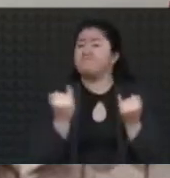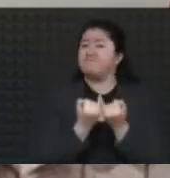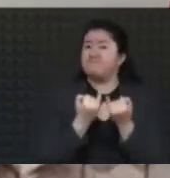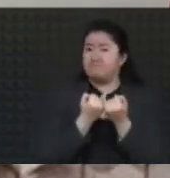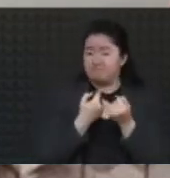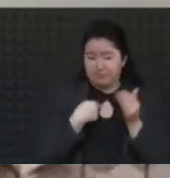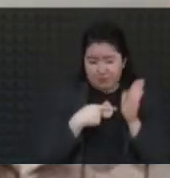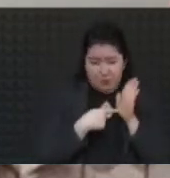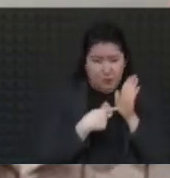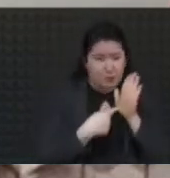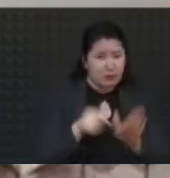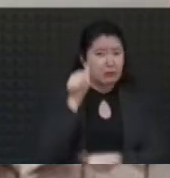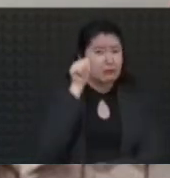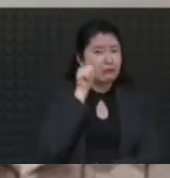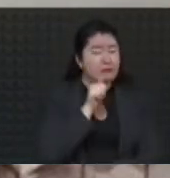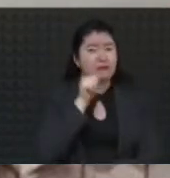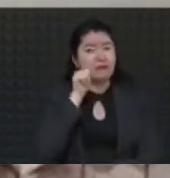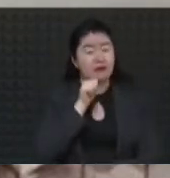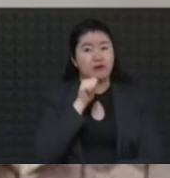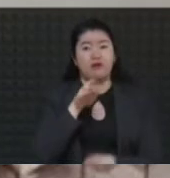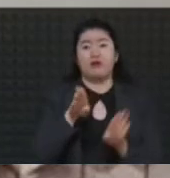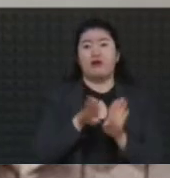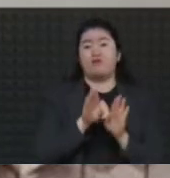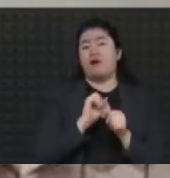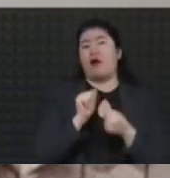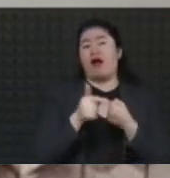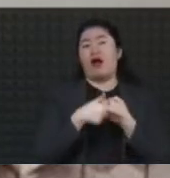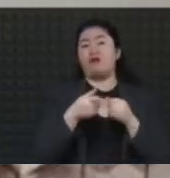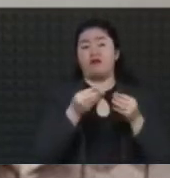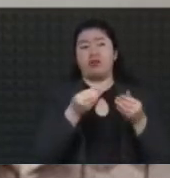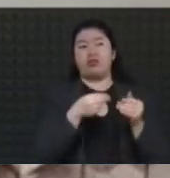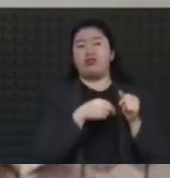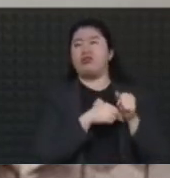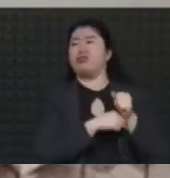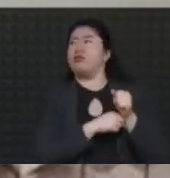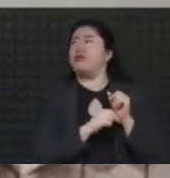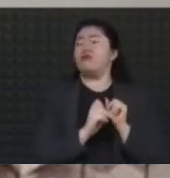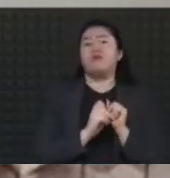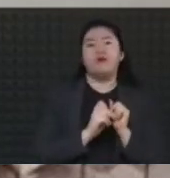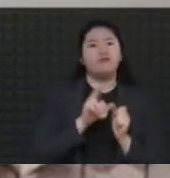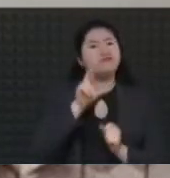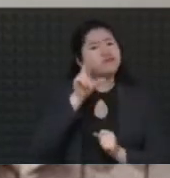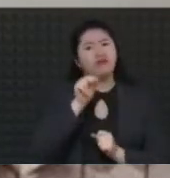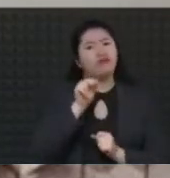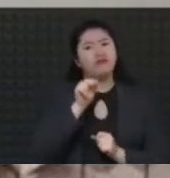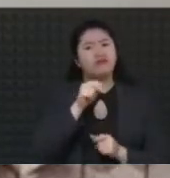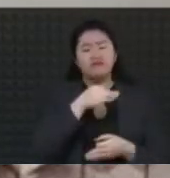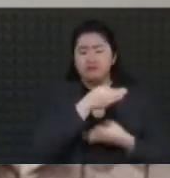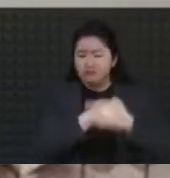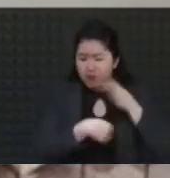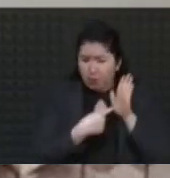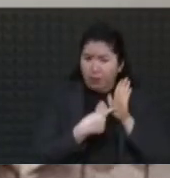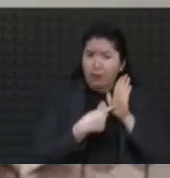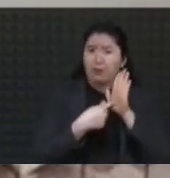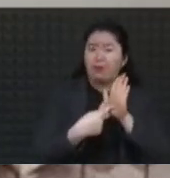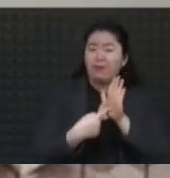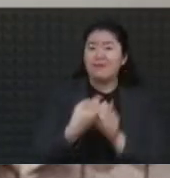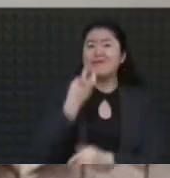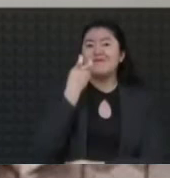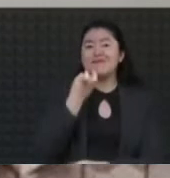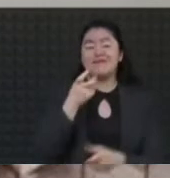transparente. Nunca se va a esconder absolutamente nada. Por eso hay una página de transparencia y,